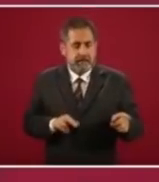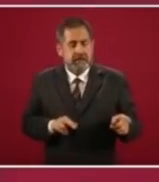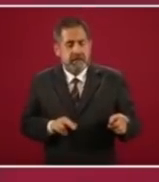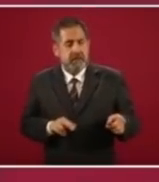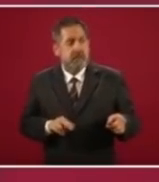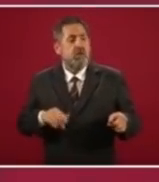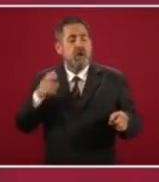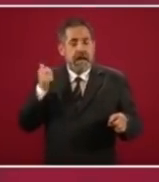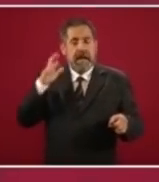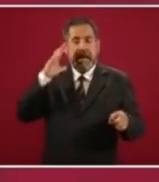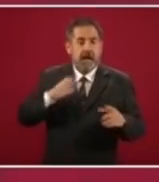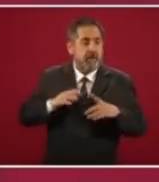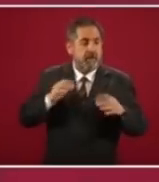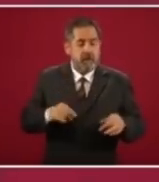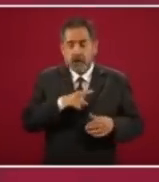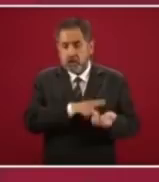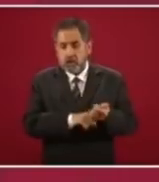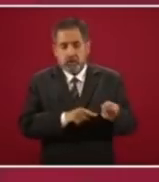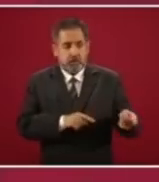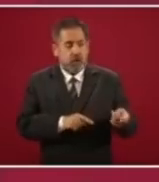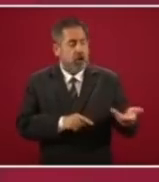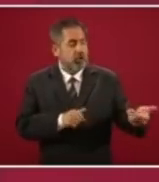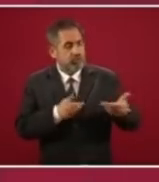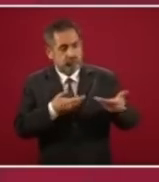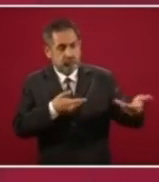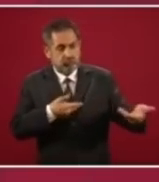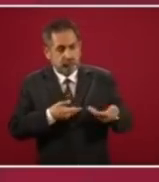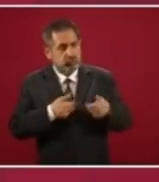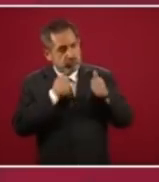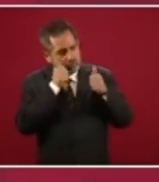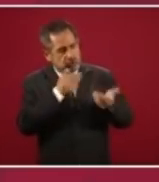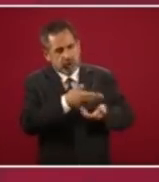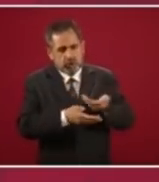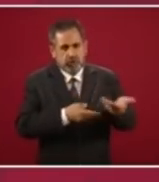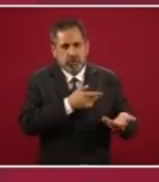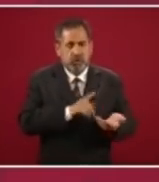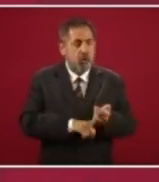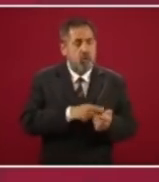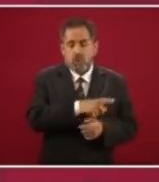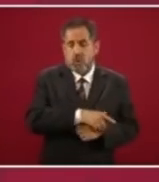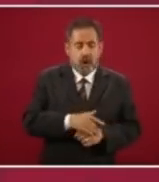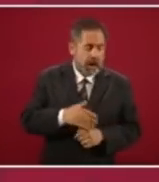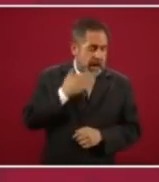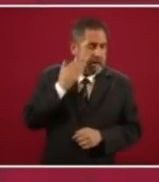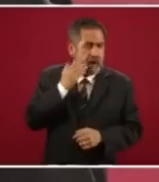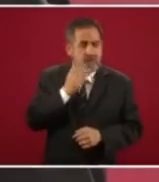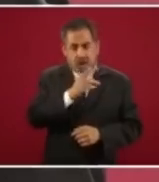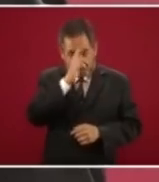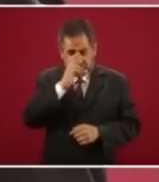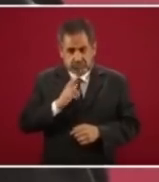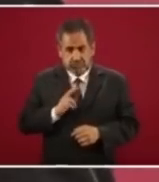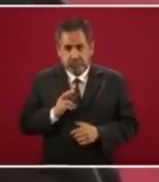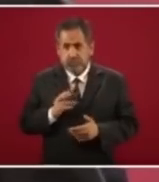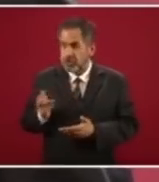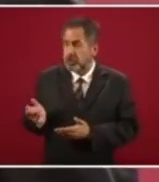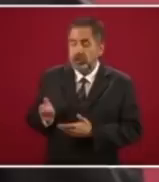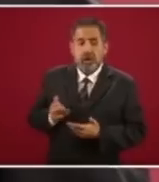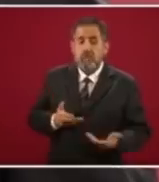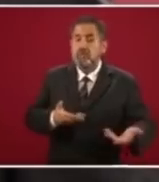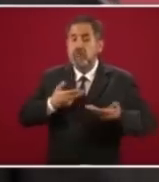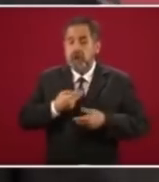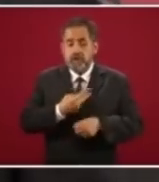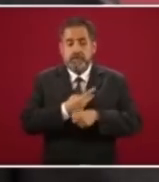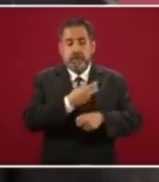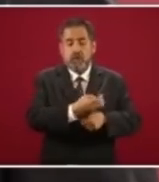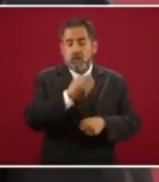en aquel entonces nos atendió de manera muy respetuosa, nos ofreció una cena en